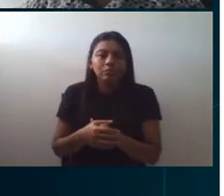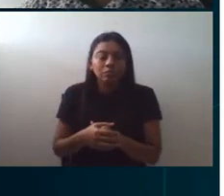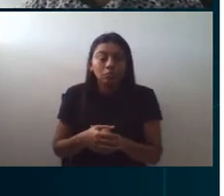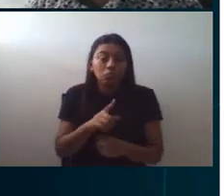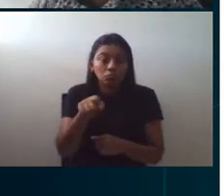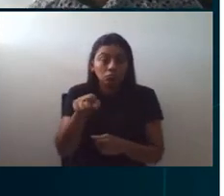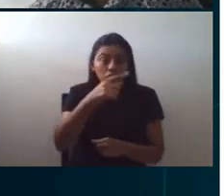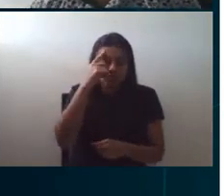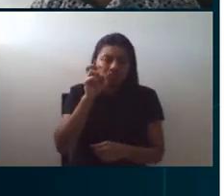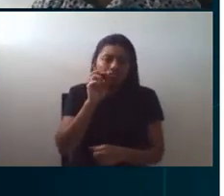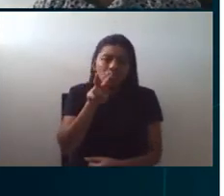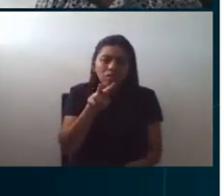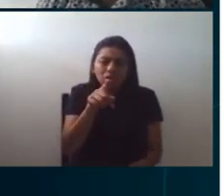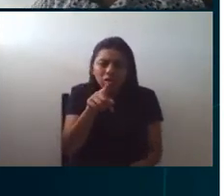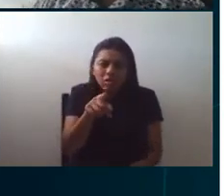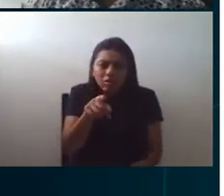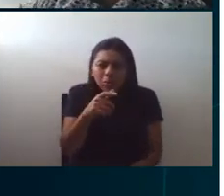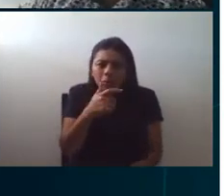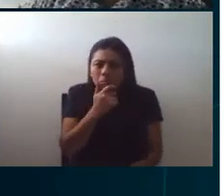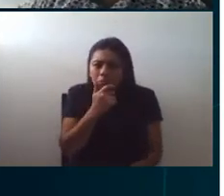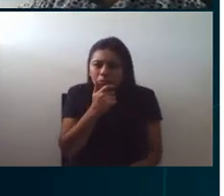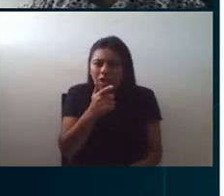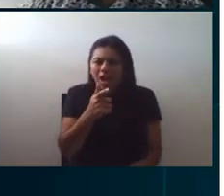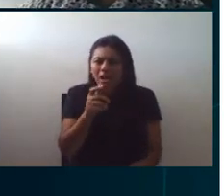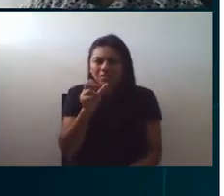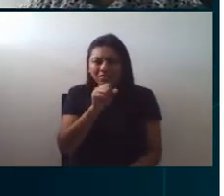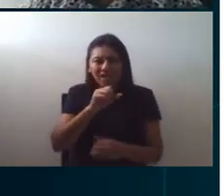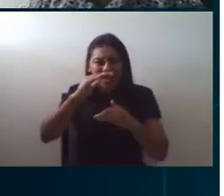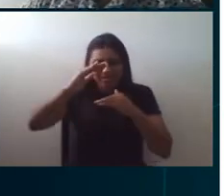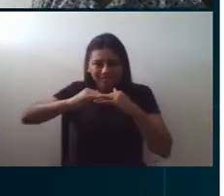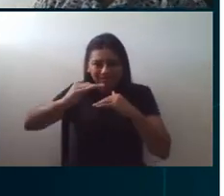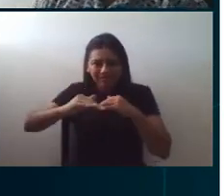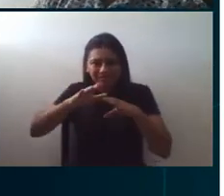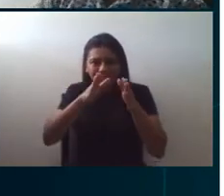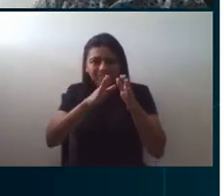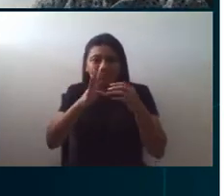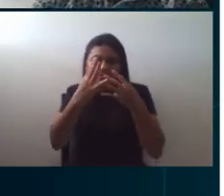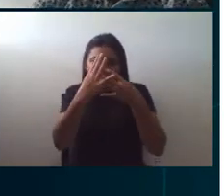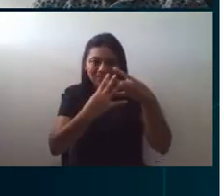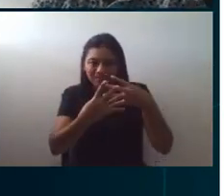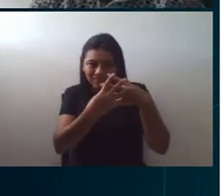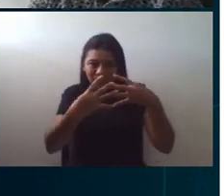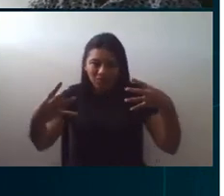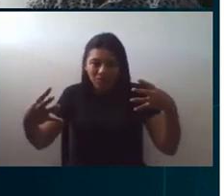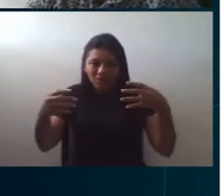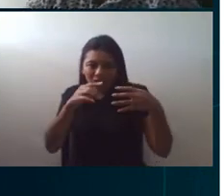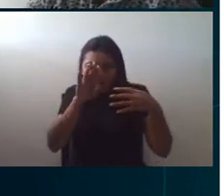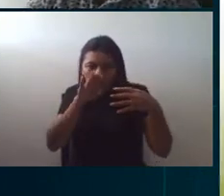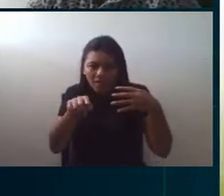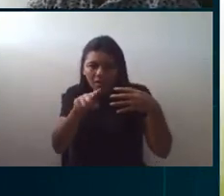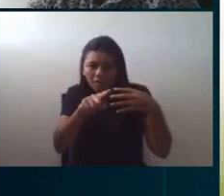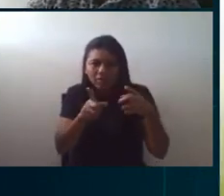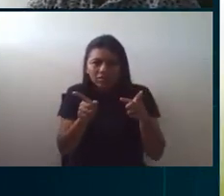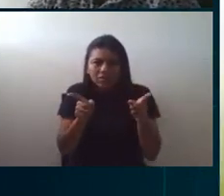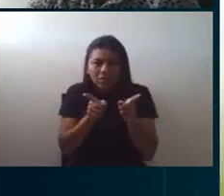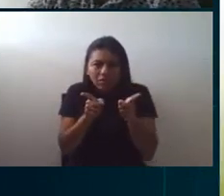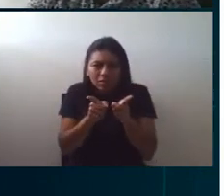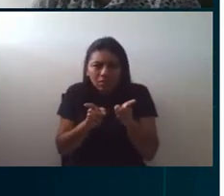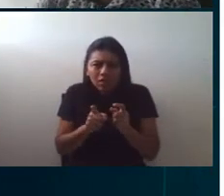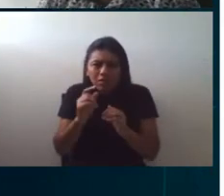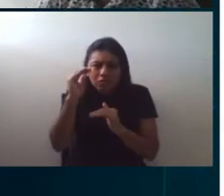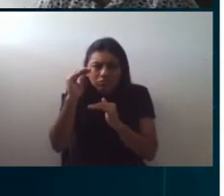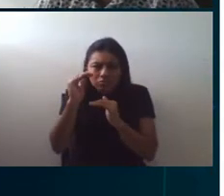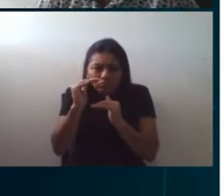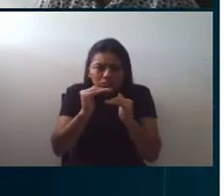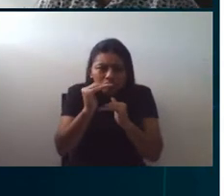ser muy bajita, la entrenó pues bien y me la clasificó adecuadamente en lo que yo pude pues establecer. Perfecto.